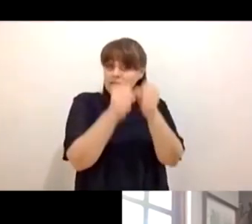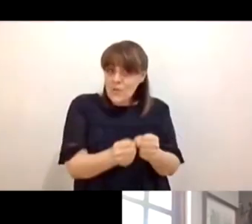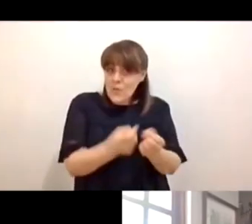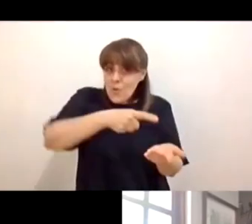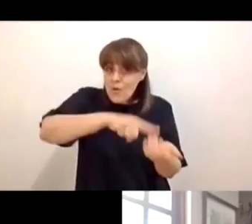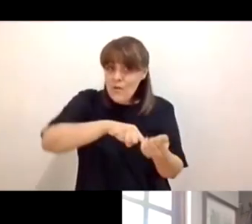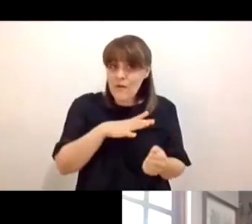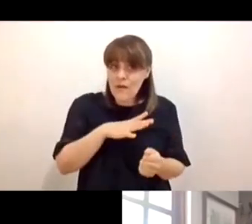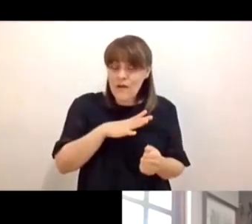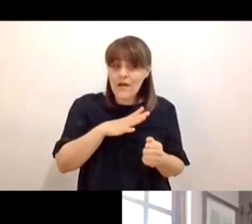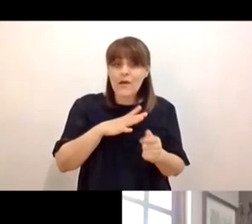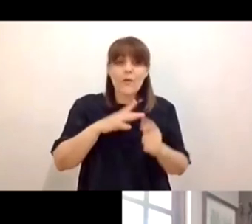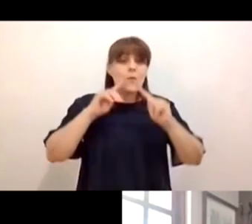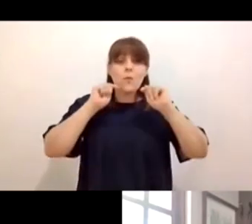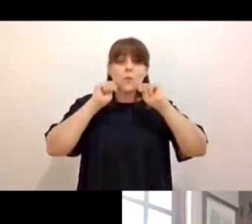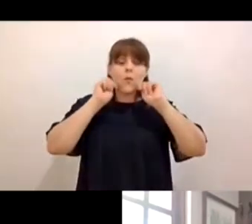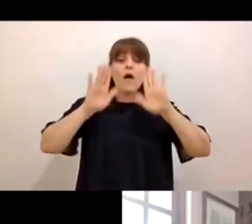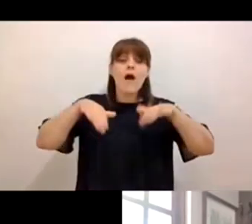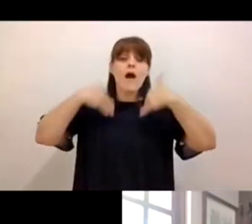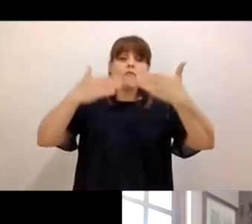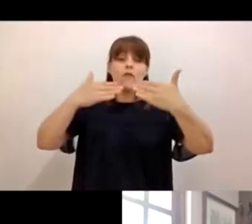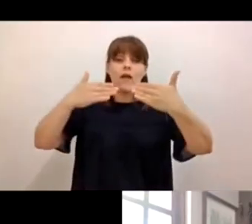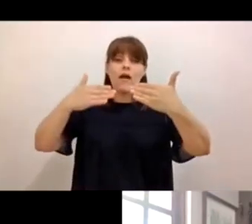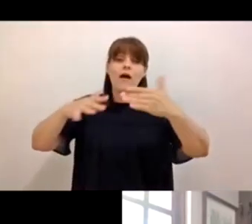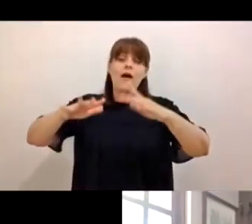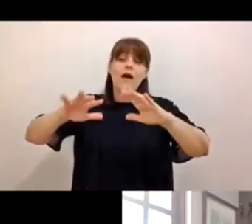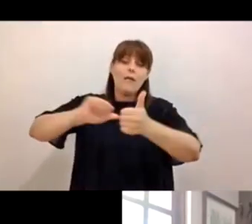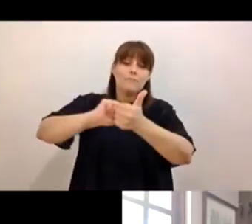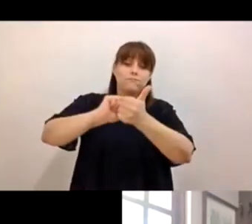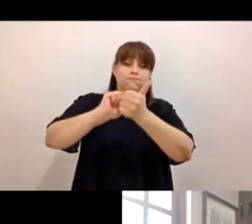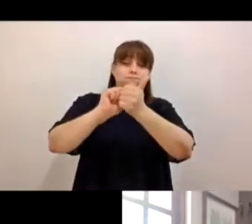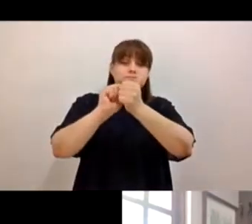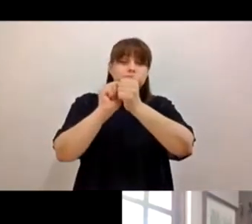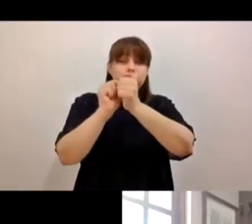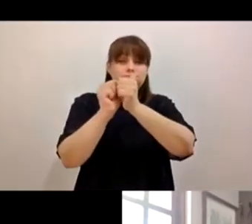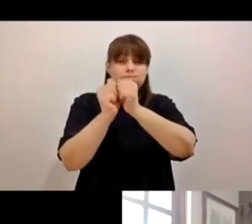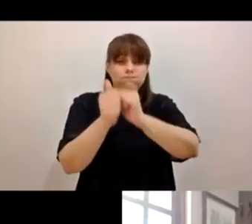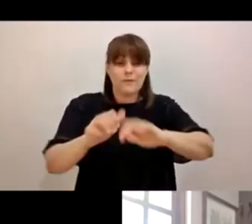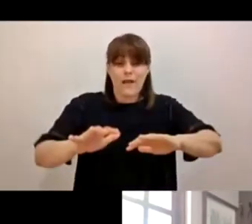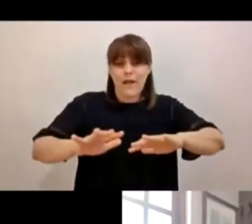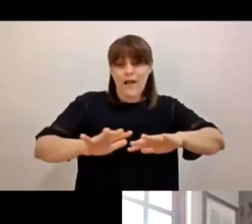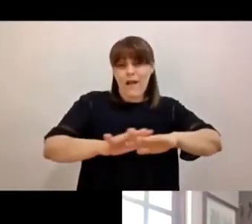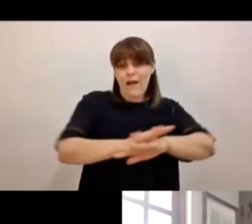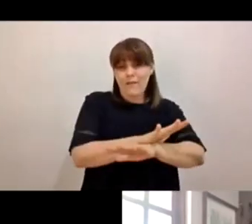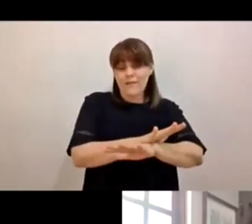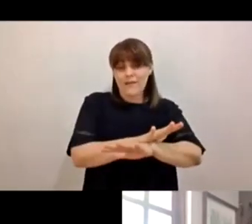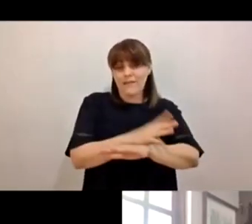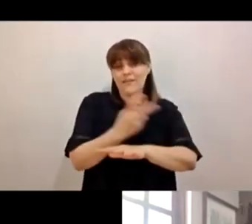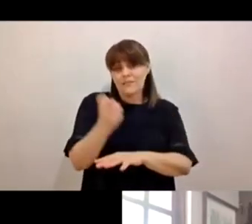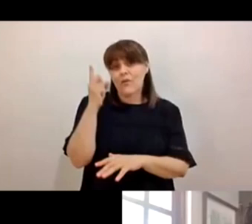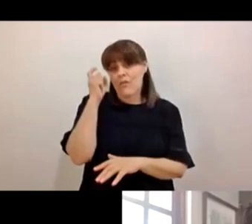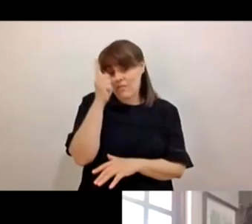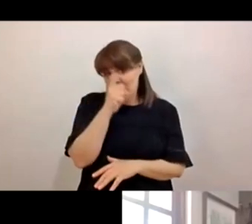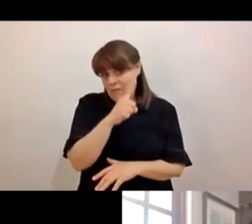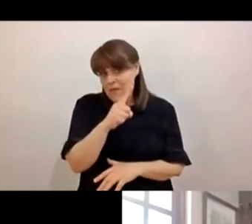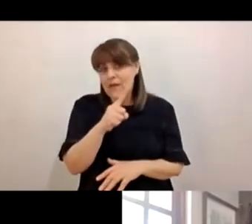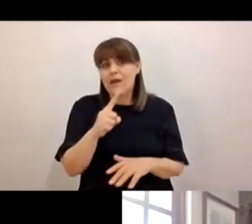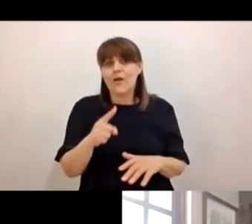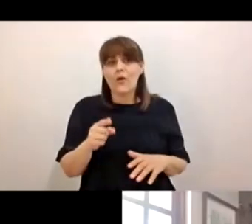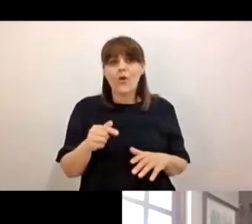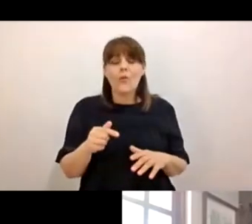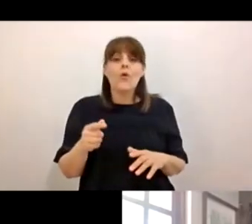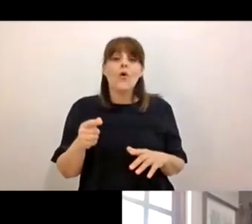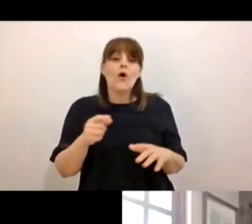afuera se va a tardar en cambiar vamos a tardar mucho en lograr esta utopía de que el equilibrio trabajo